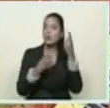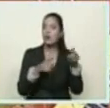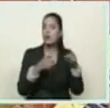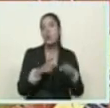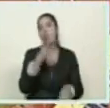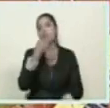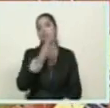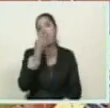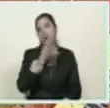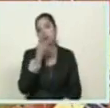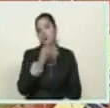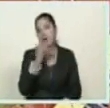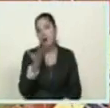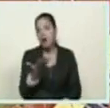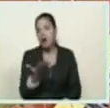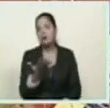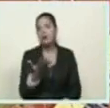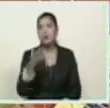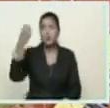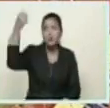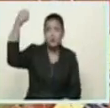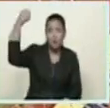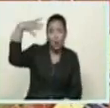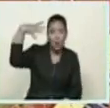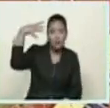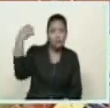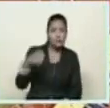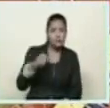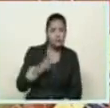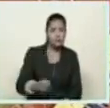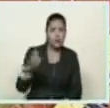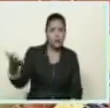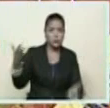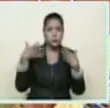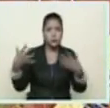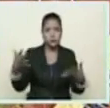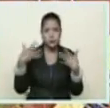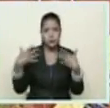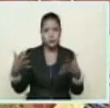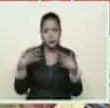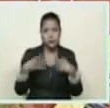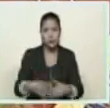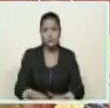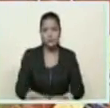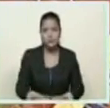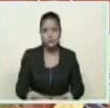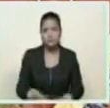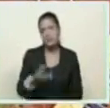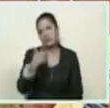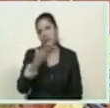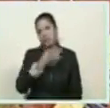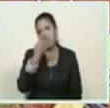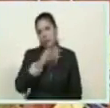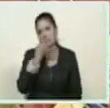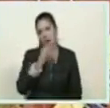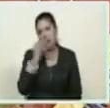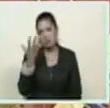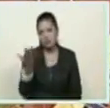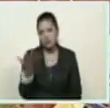dos de la tarde sol incandescente 40 grados a la sombra 3 de la tarde